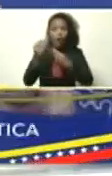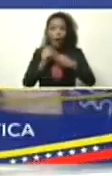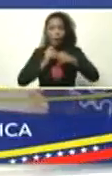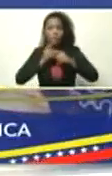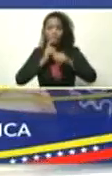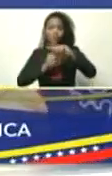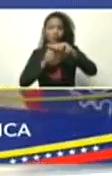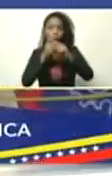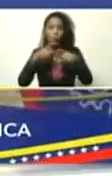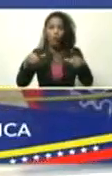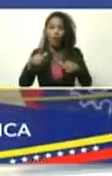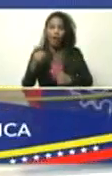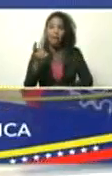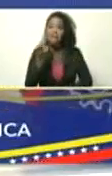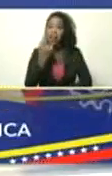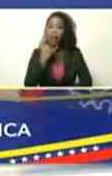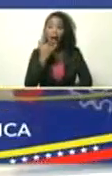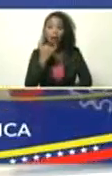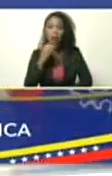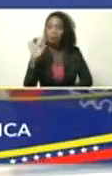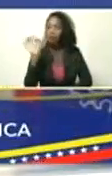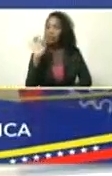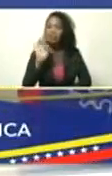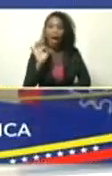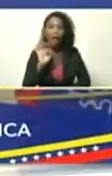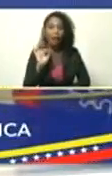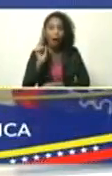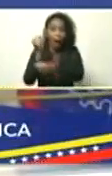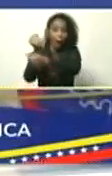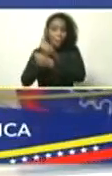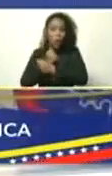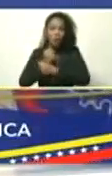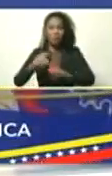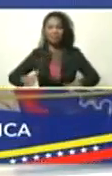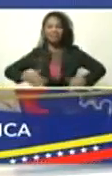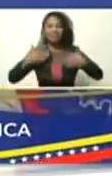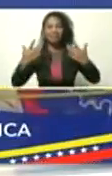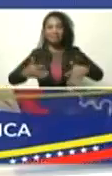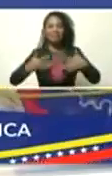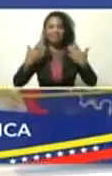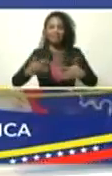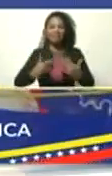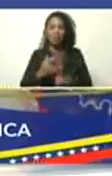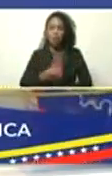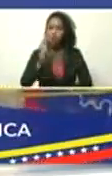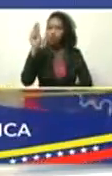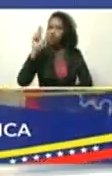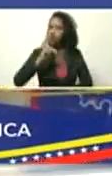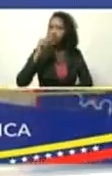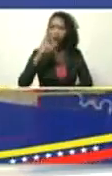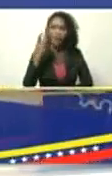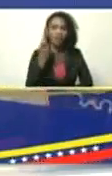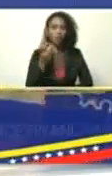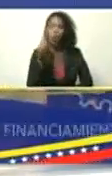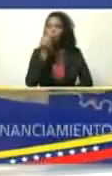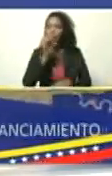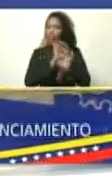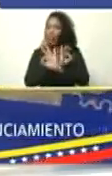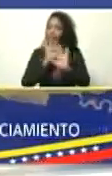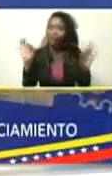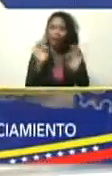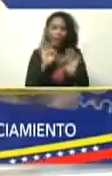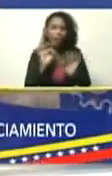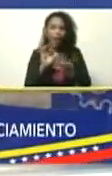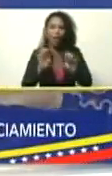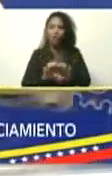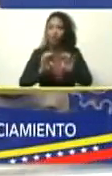faltó nada. Nunca nos faltó amor, alegría, Nunca nos faltó el alimento, nunca nos faltó